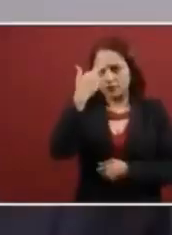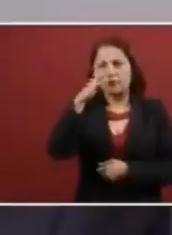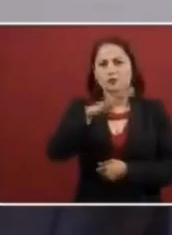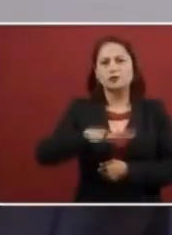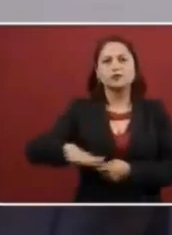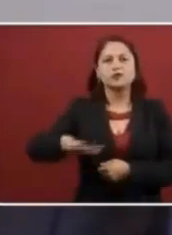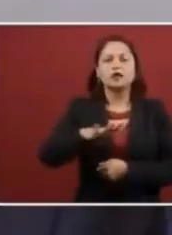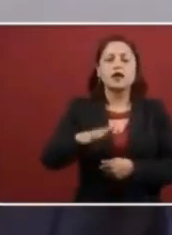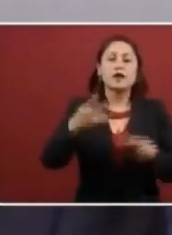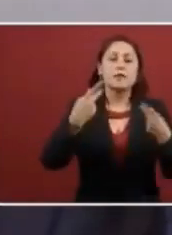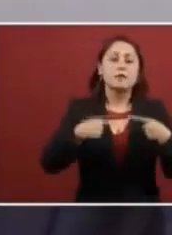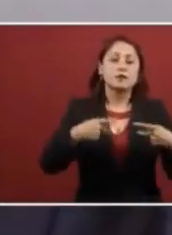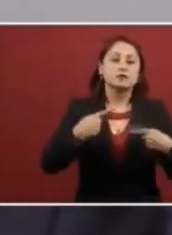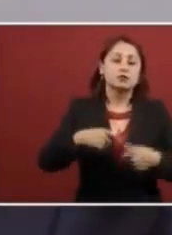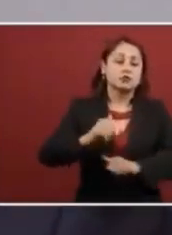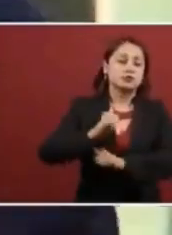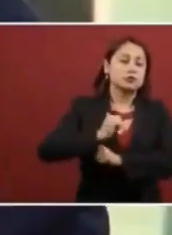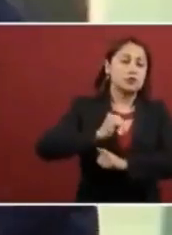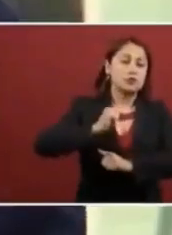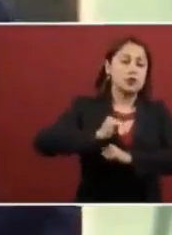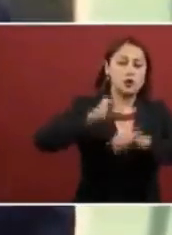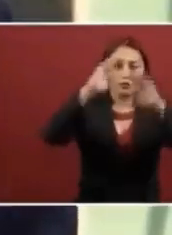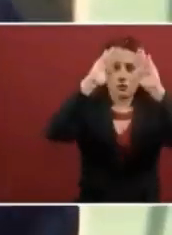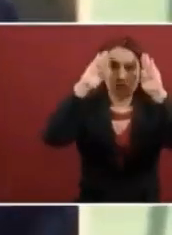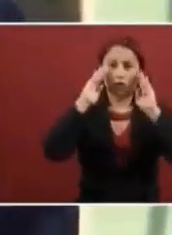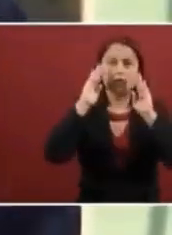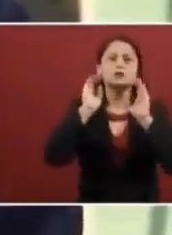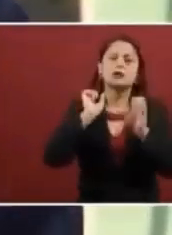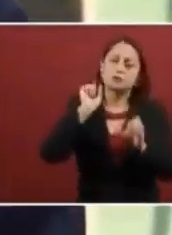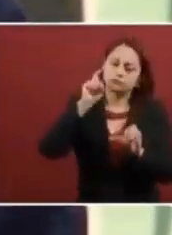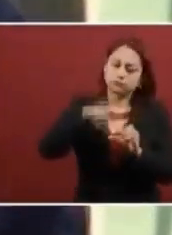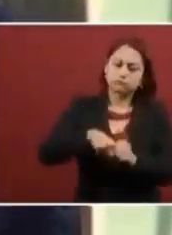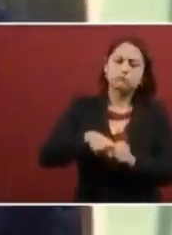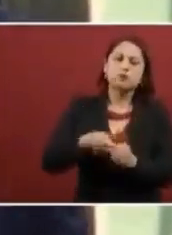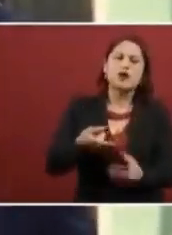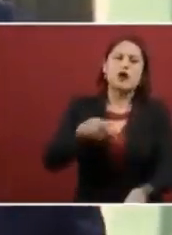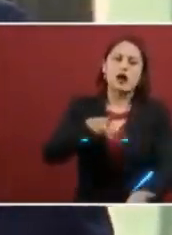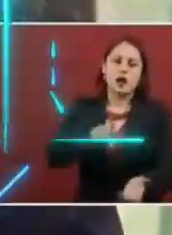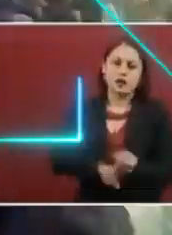marino y el soldado es pueblo uniformado